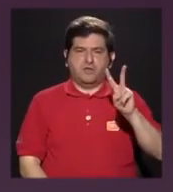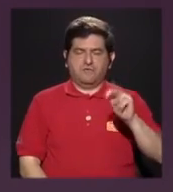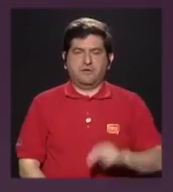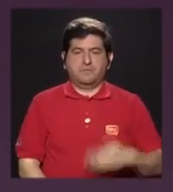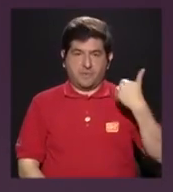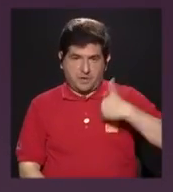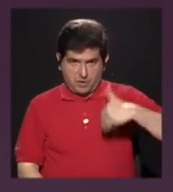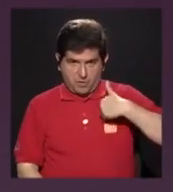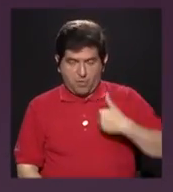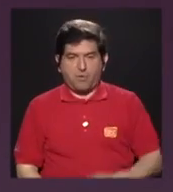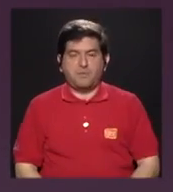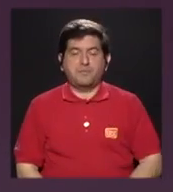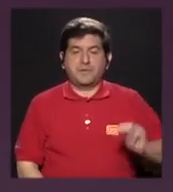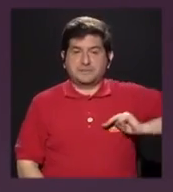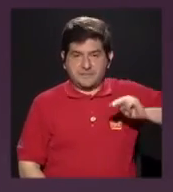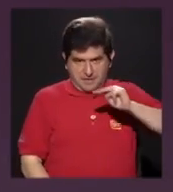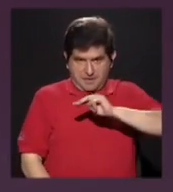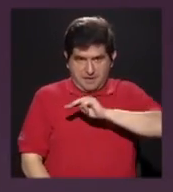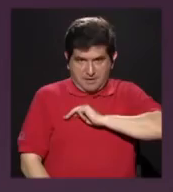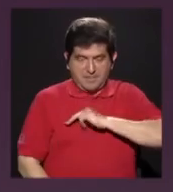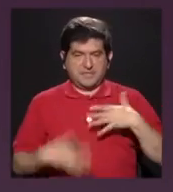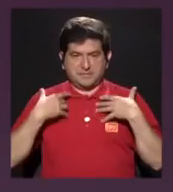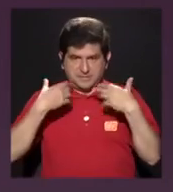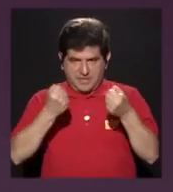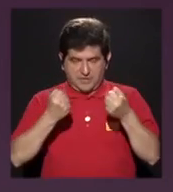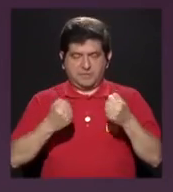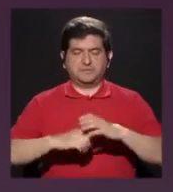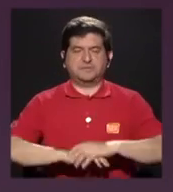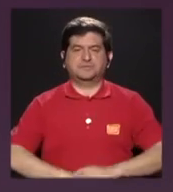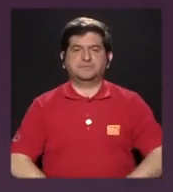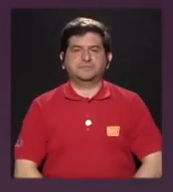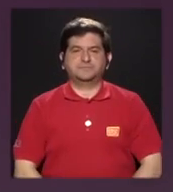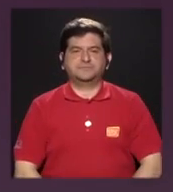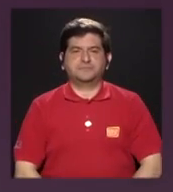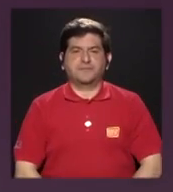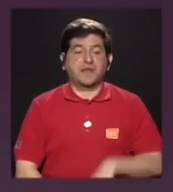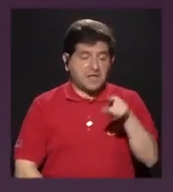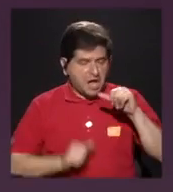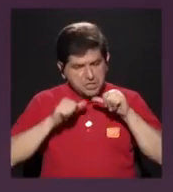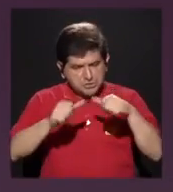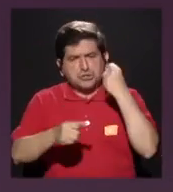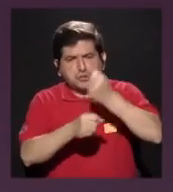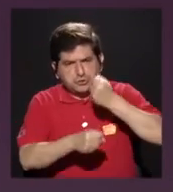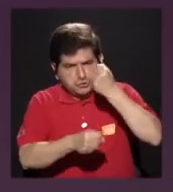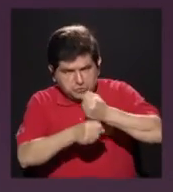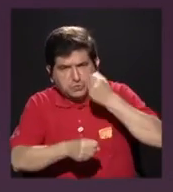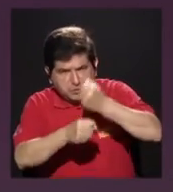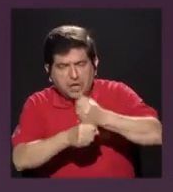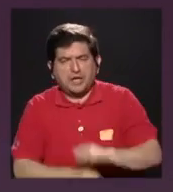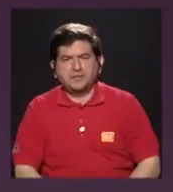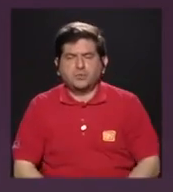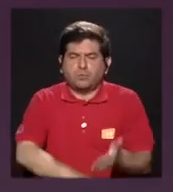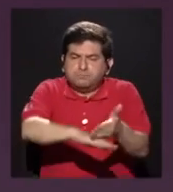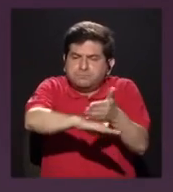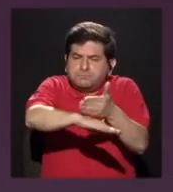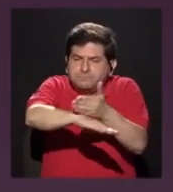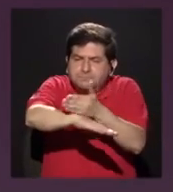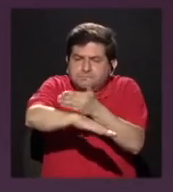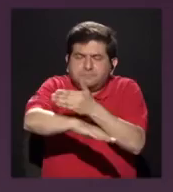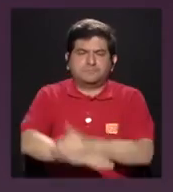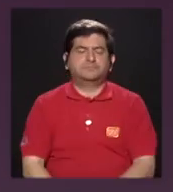hombres clientes del ministerio de salud y ahí vamos trabajando trabajando creciendo